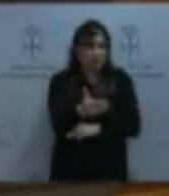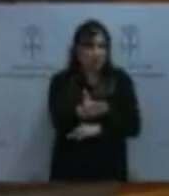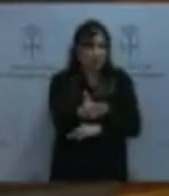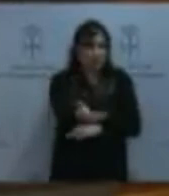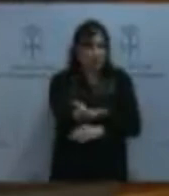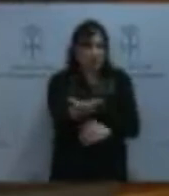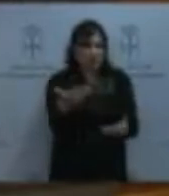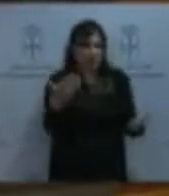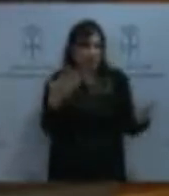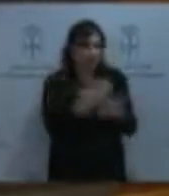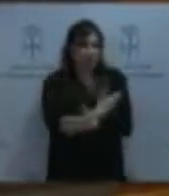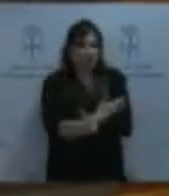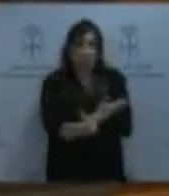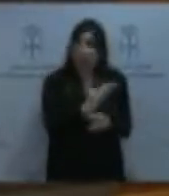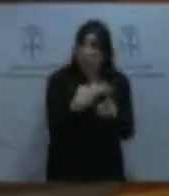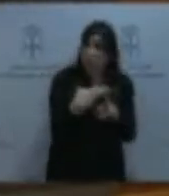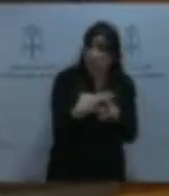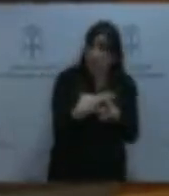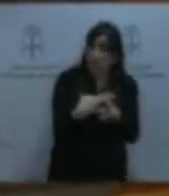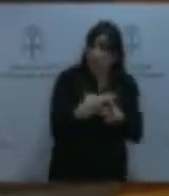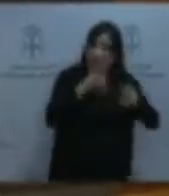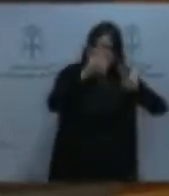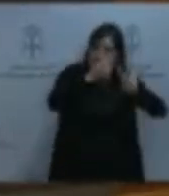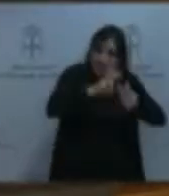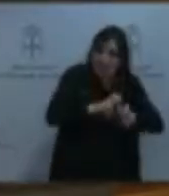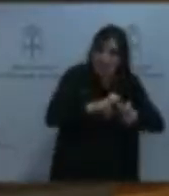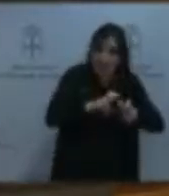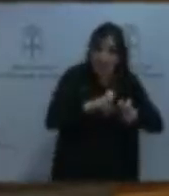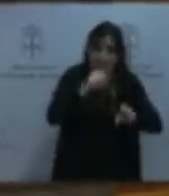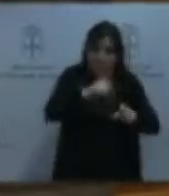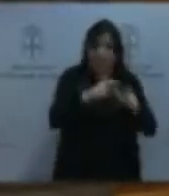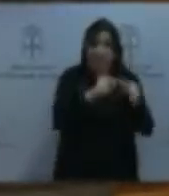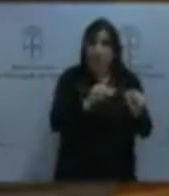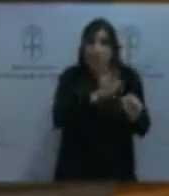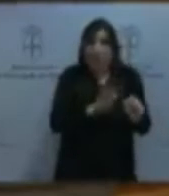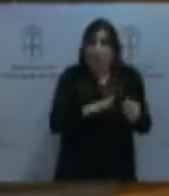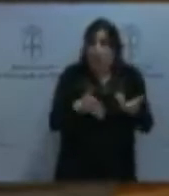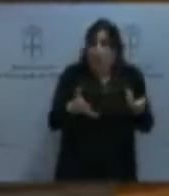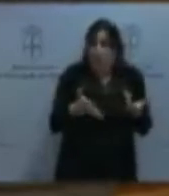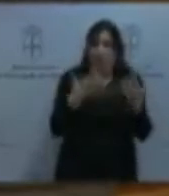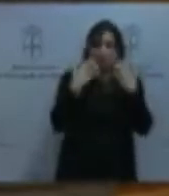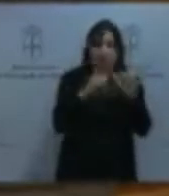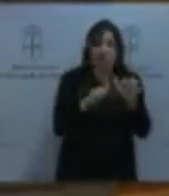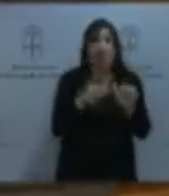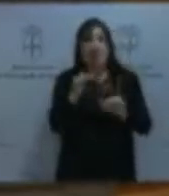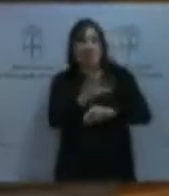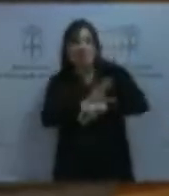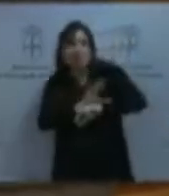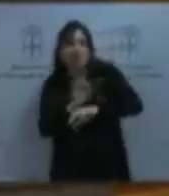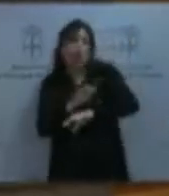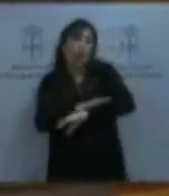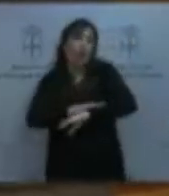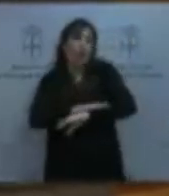de investigación que se despliega en Asturias, que parece de otro planeta, y un consejero y un ministro que ha viajado a otros fuera